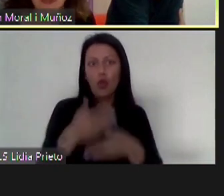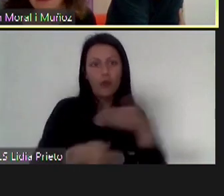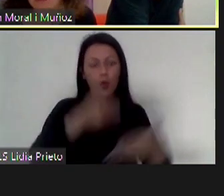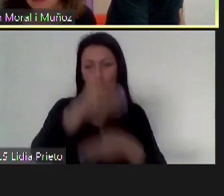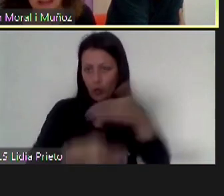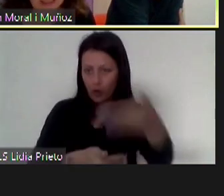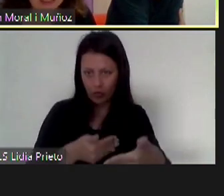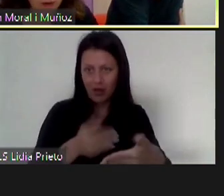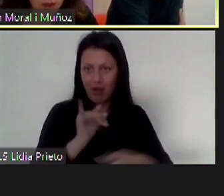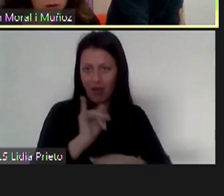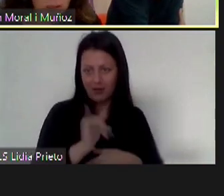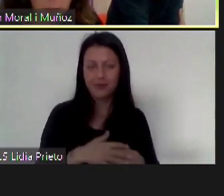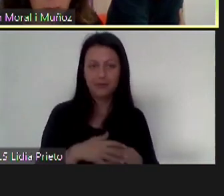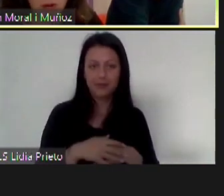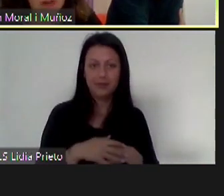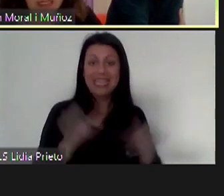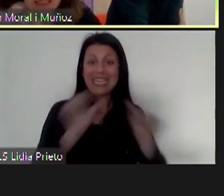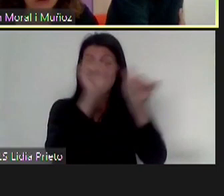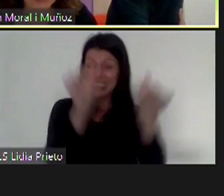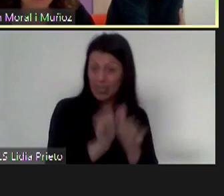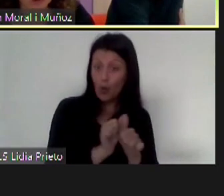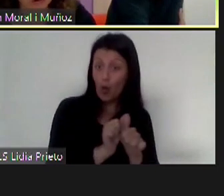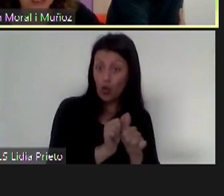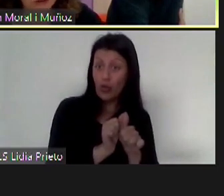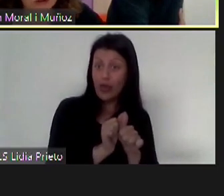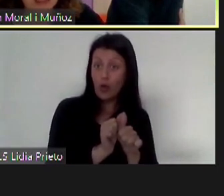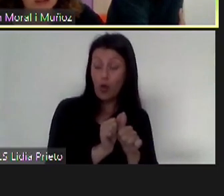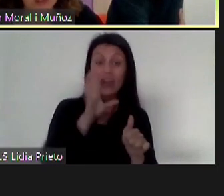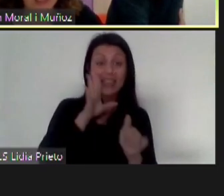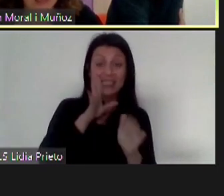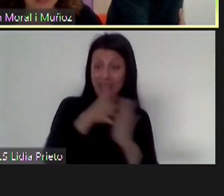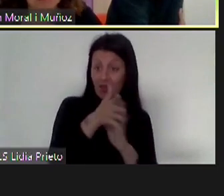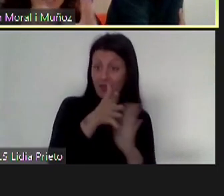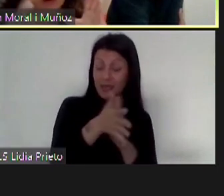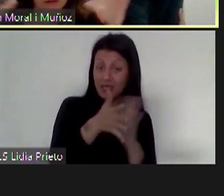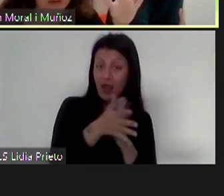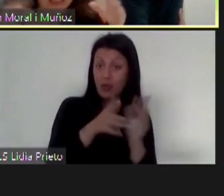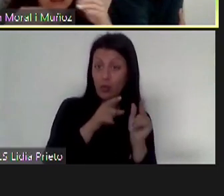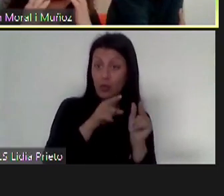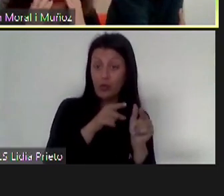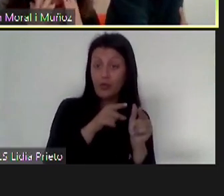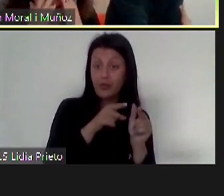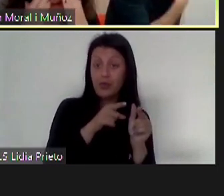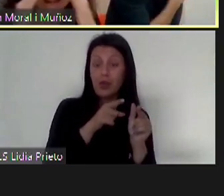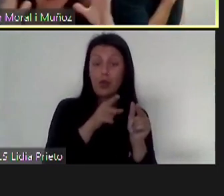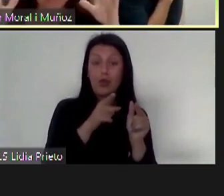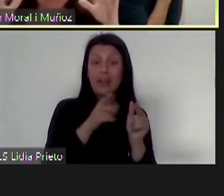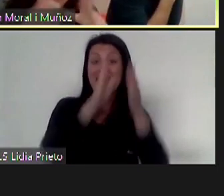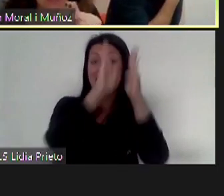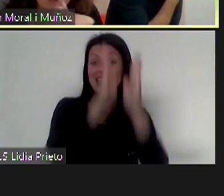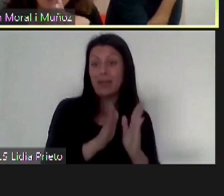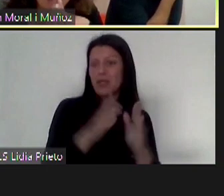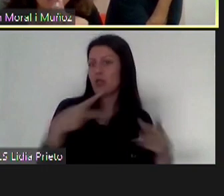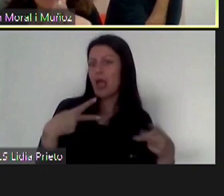ahora. De este modelo más biologicista, ¿no?, que estábamos contando, donde la duración del tratamiento pues, estaba